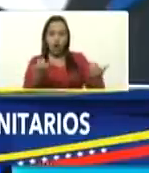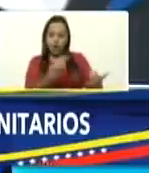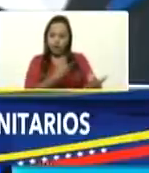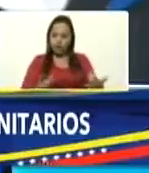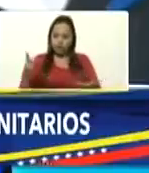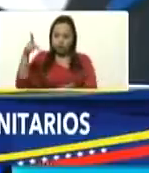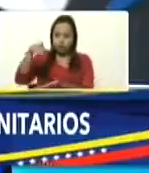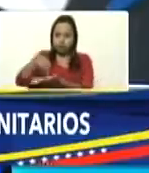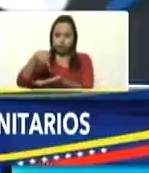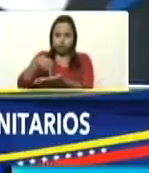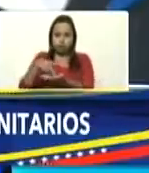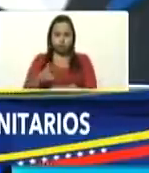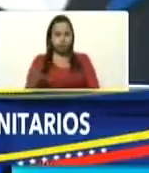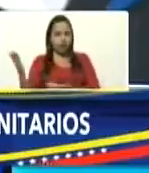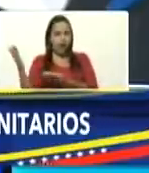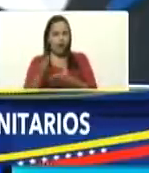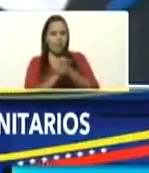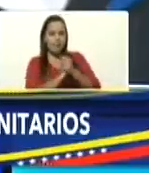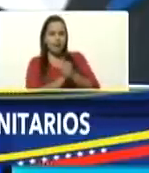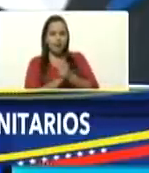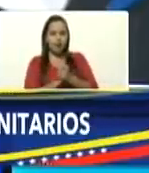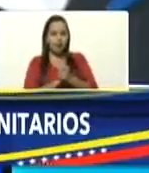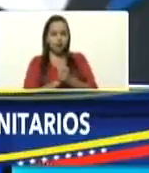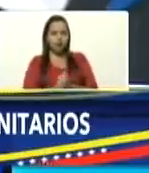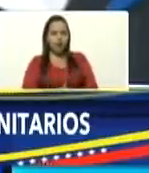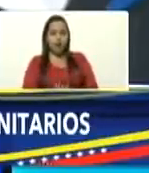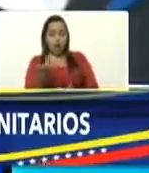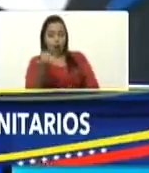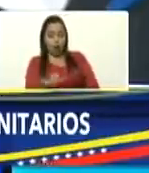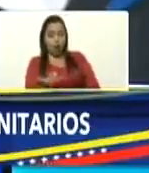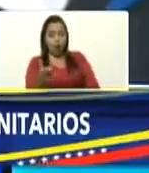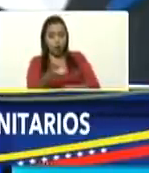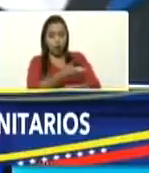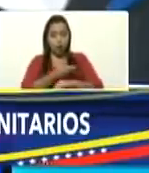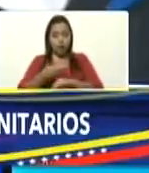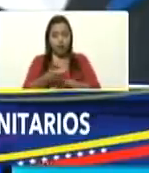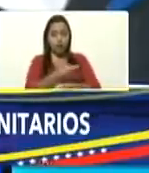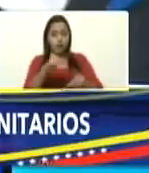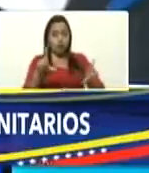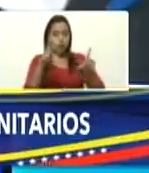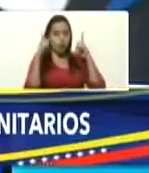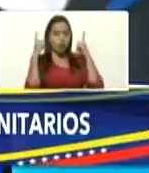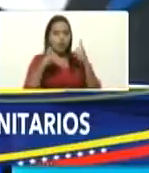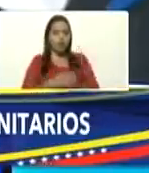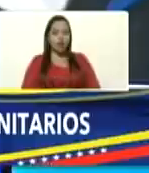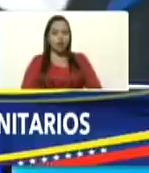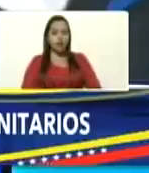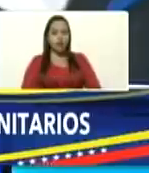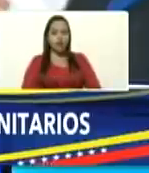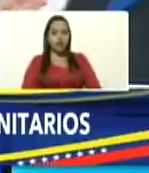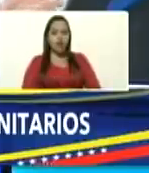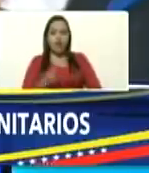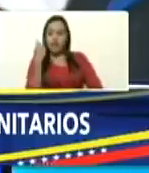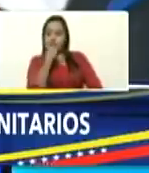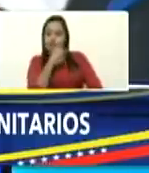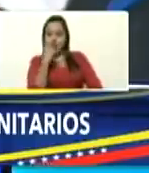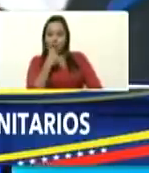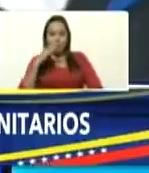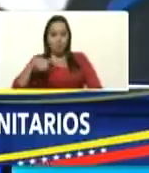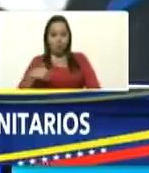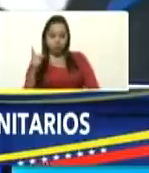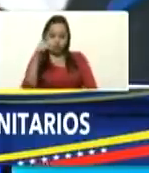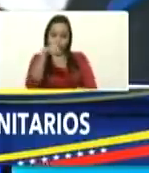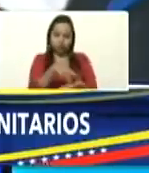palabra al compañero anfitrión, al gobernador del Estado de La Guaira, Alejandro Terán, para que asuma